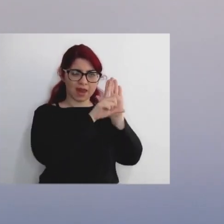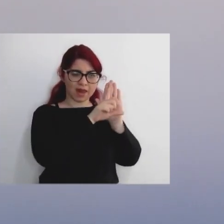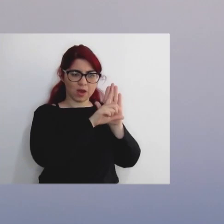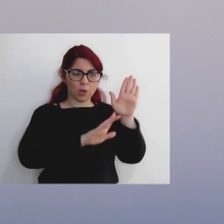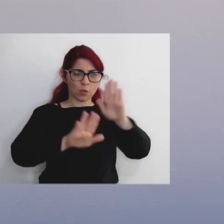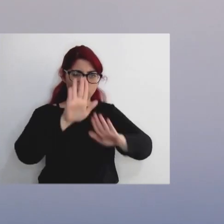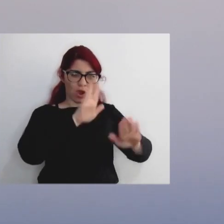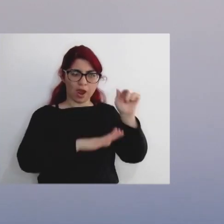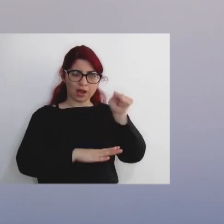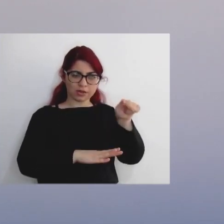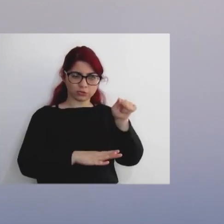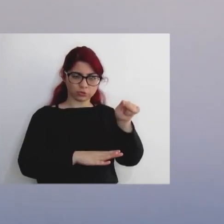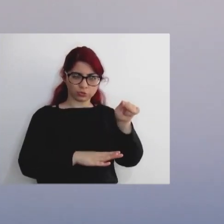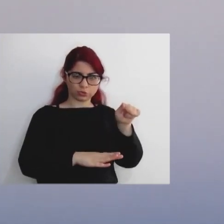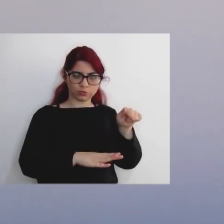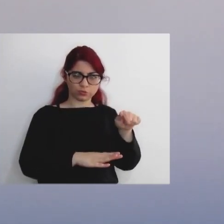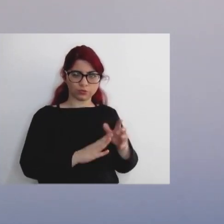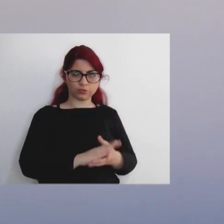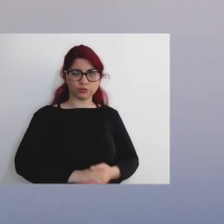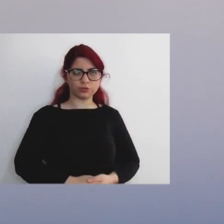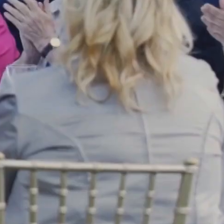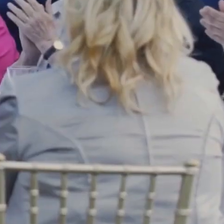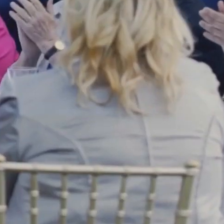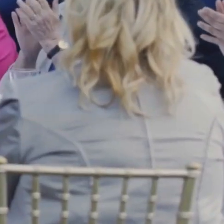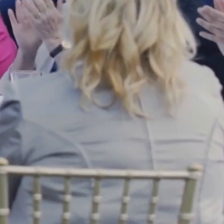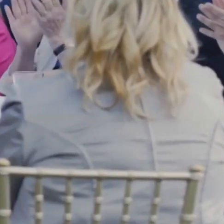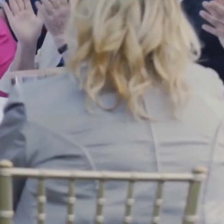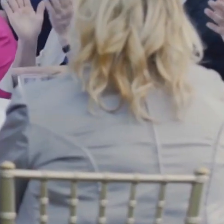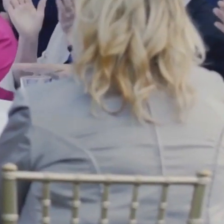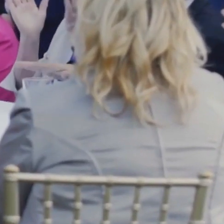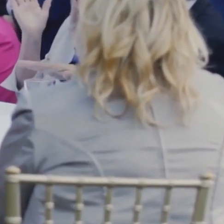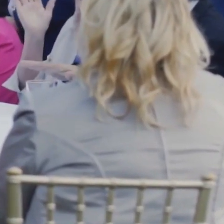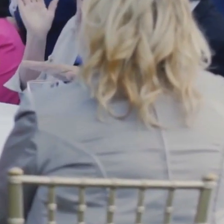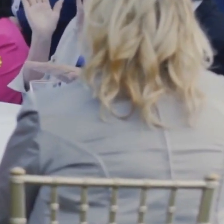es legislar para protegerla a ellas y sus familias.